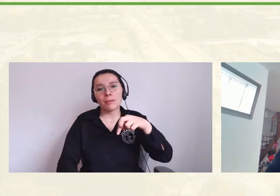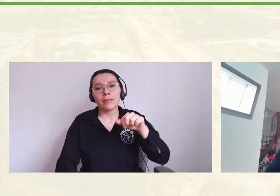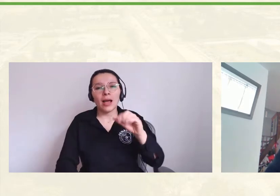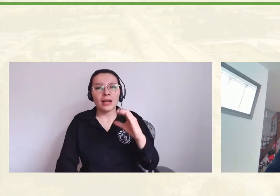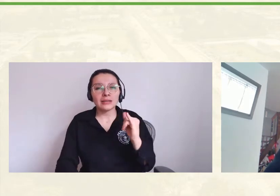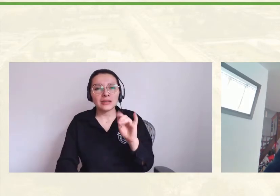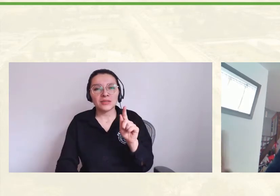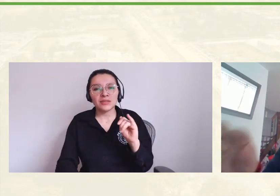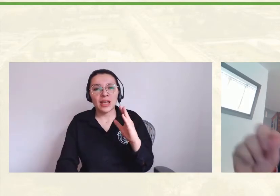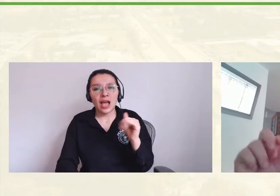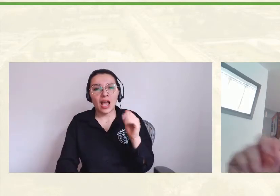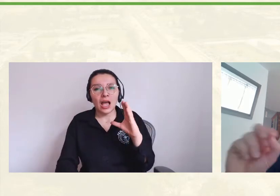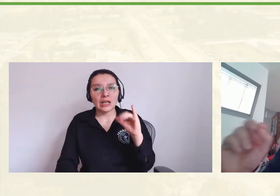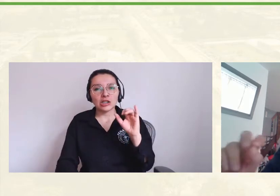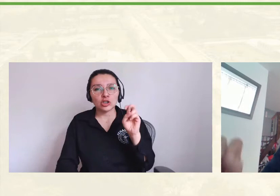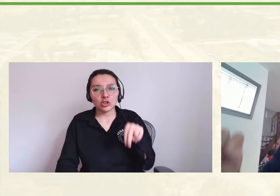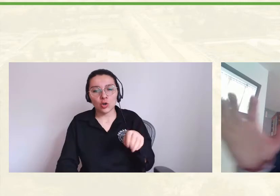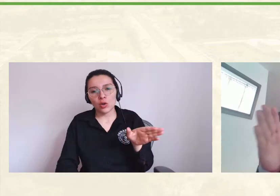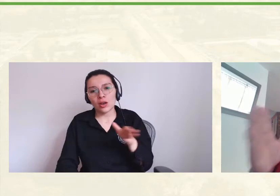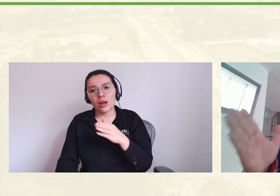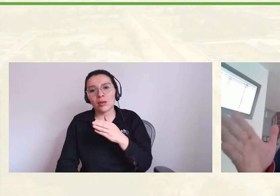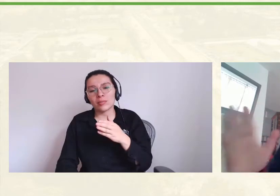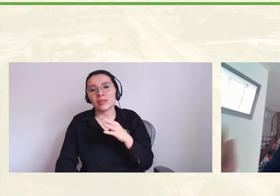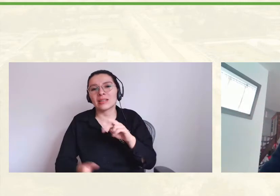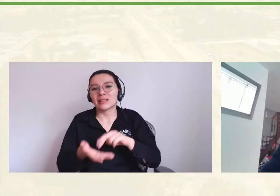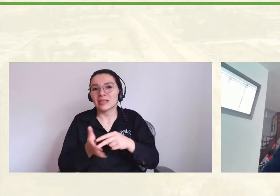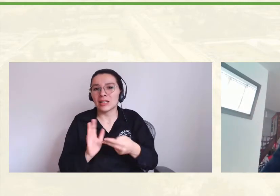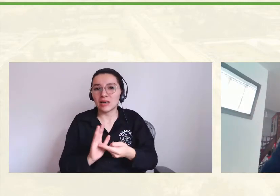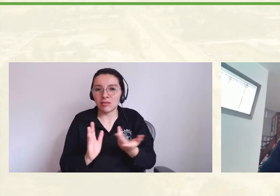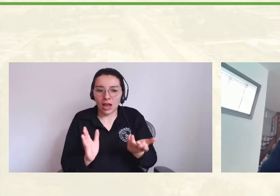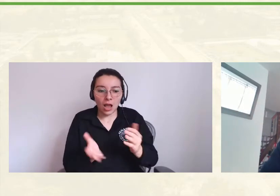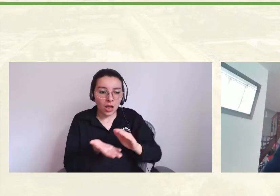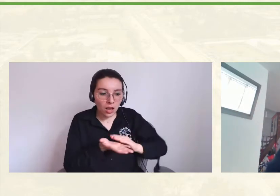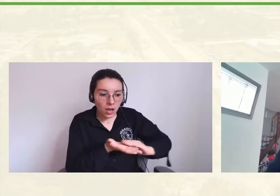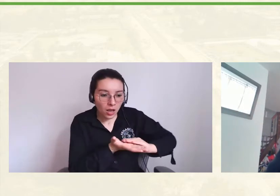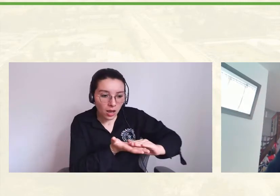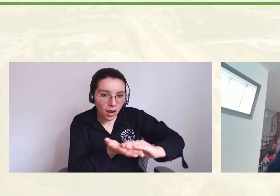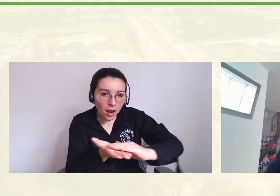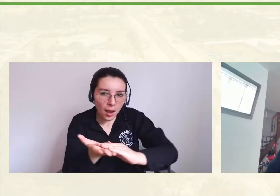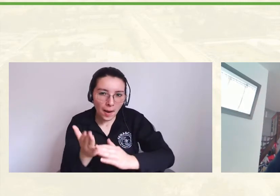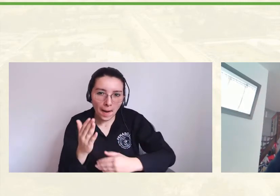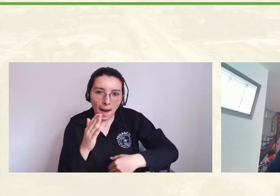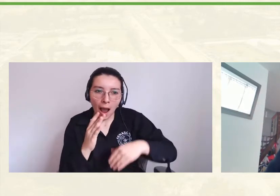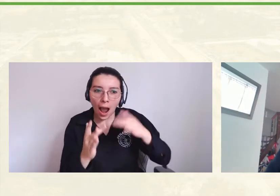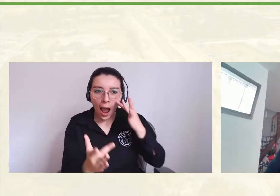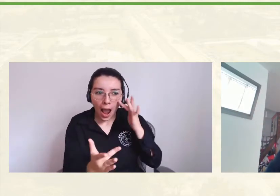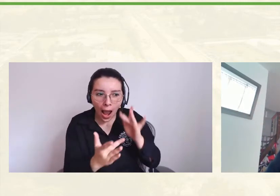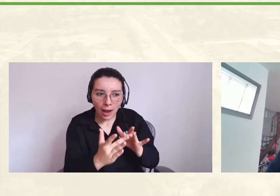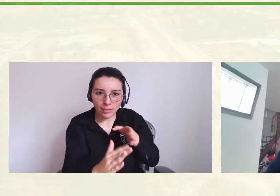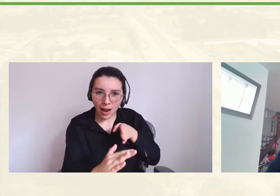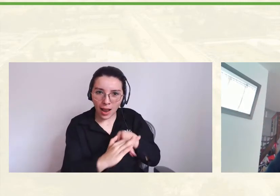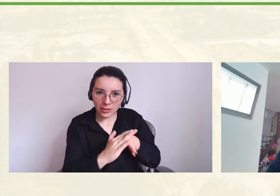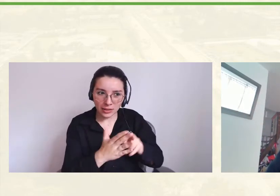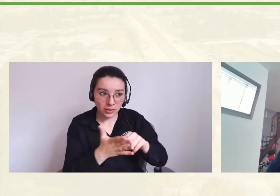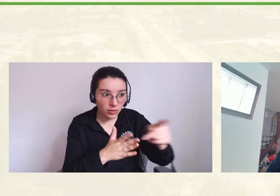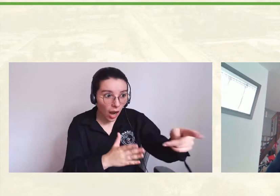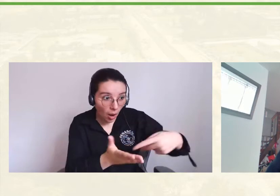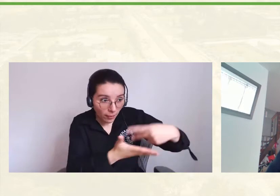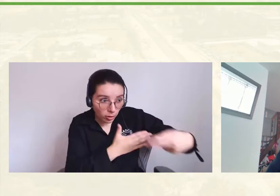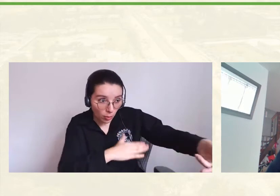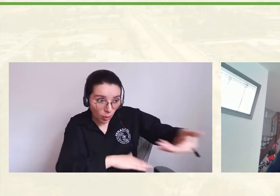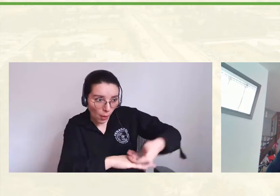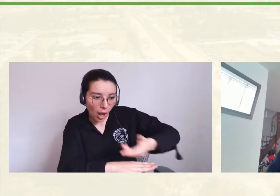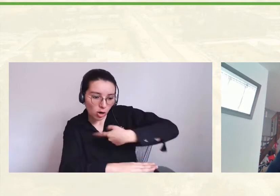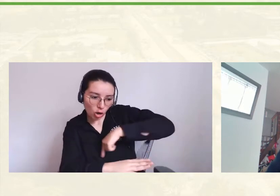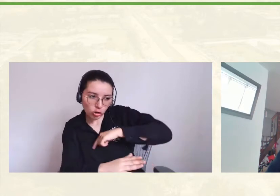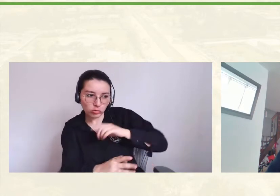incorporación de otros segmentos, o sea, de otros elementos dentro del mismo elemento aportado por la comunidad, pues finalmente les vamos a presentar